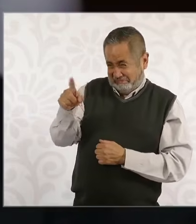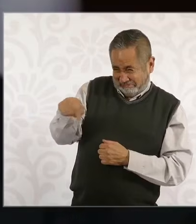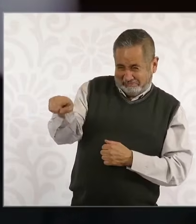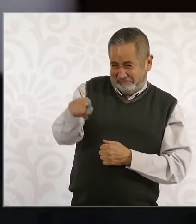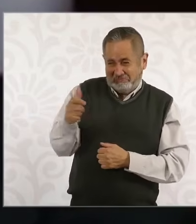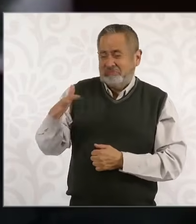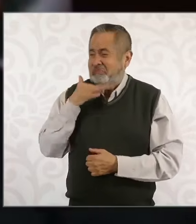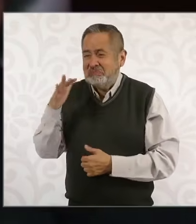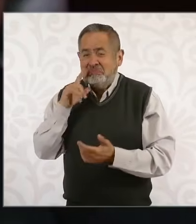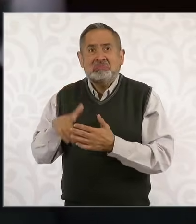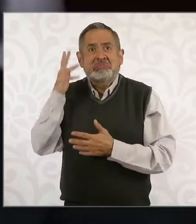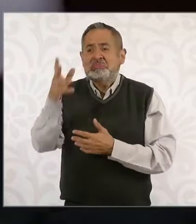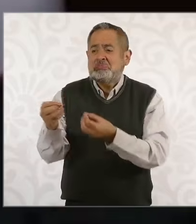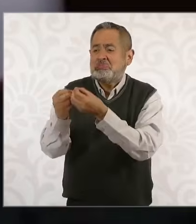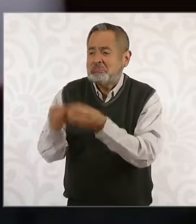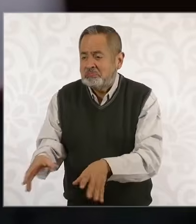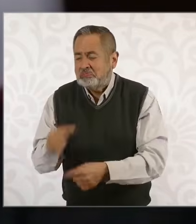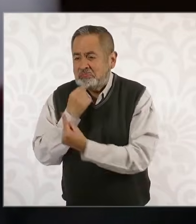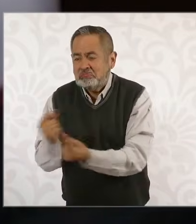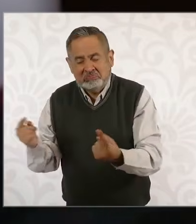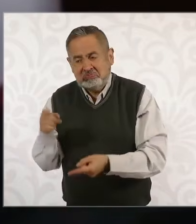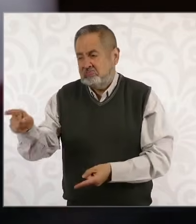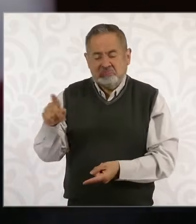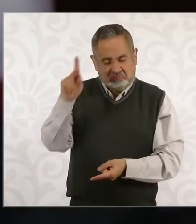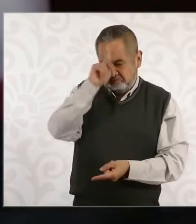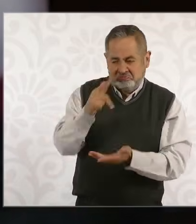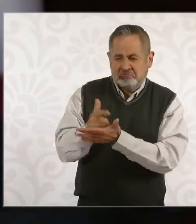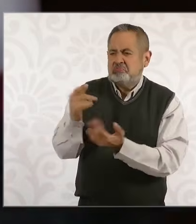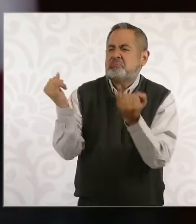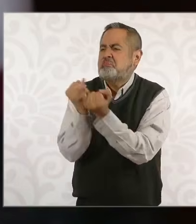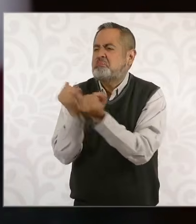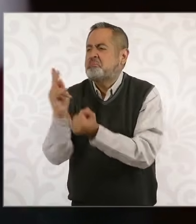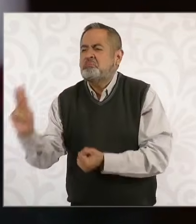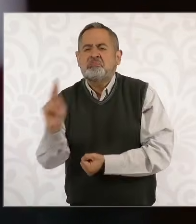niños. Y eso, en mi opinión, es tan grave como traficar drogas.